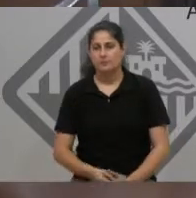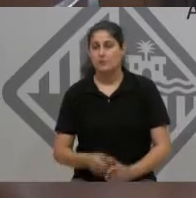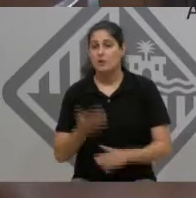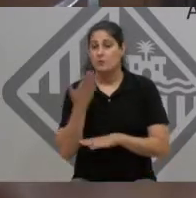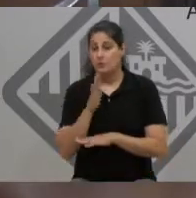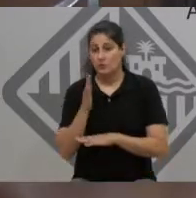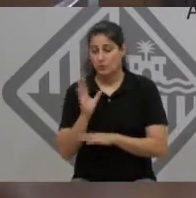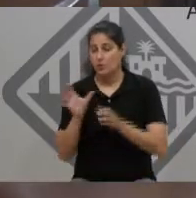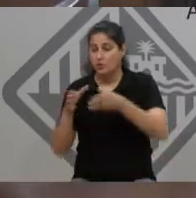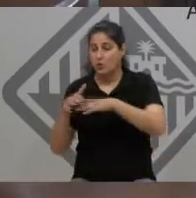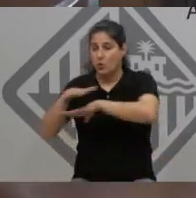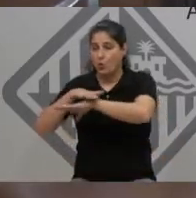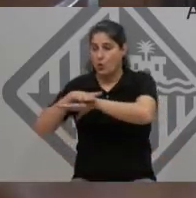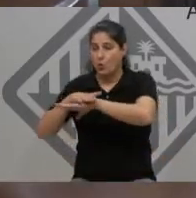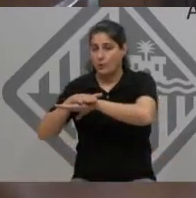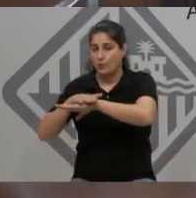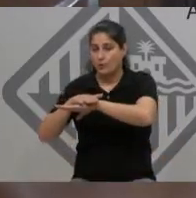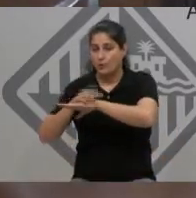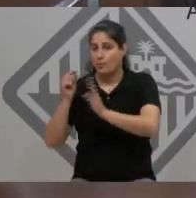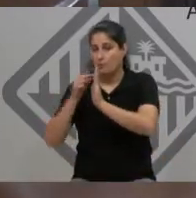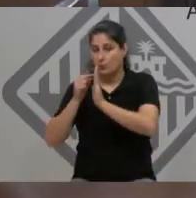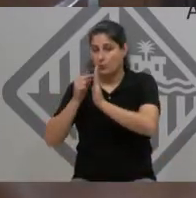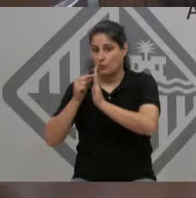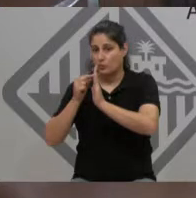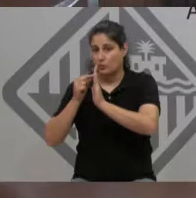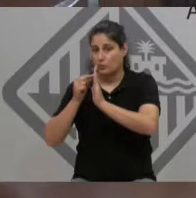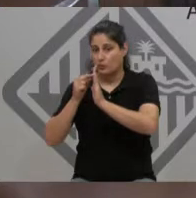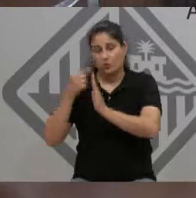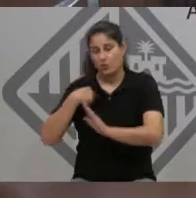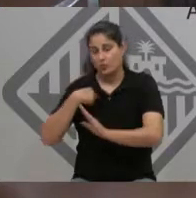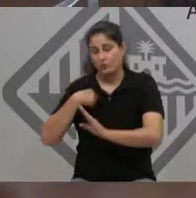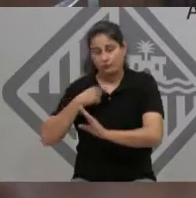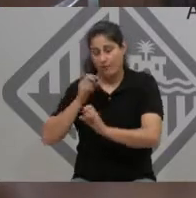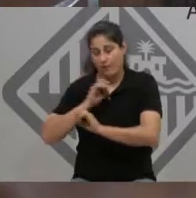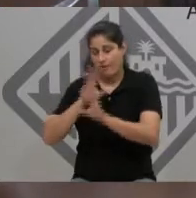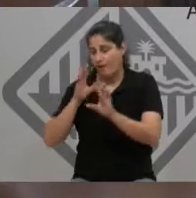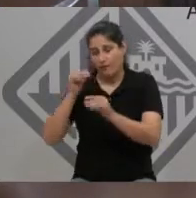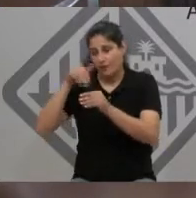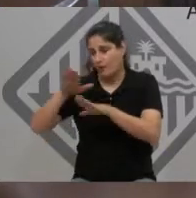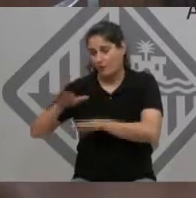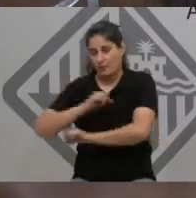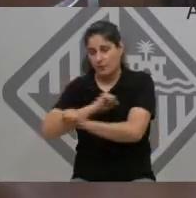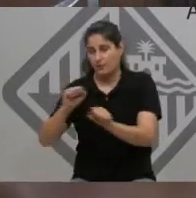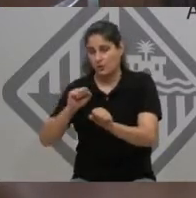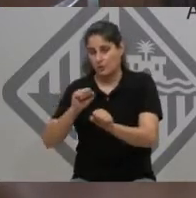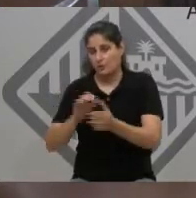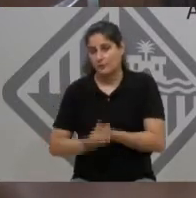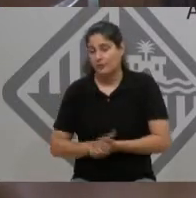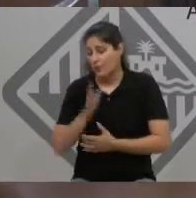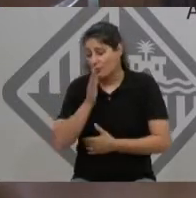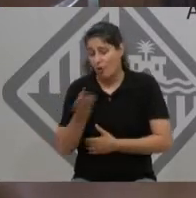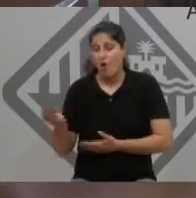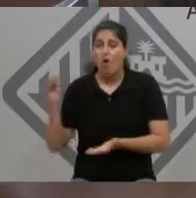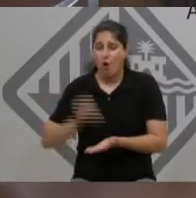proposiciones del equipo de gobierno, en el punto 1, evidentemente, no podemos votar a favor. Porque una vez más